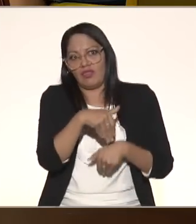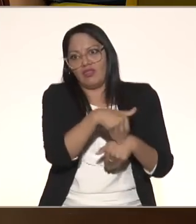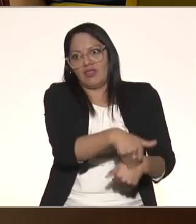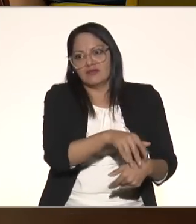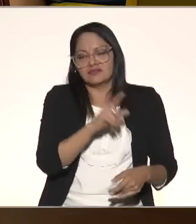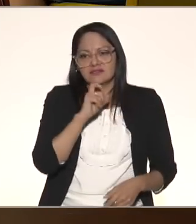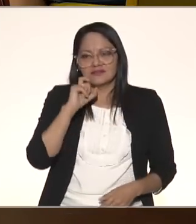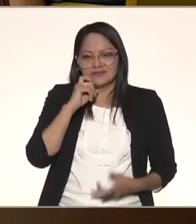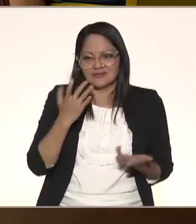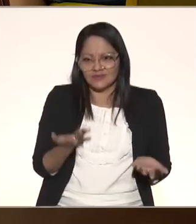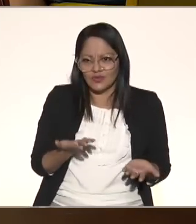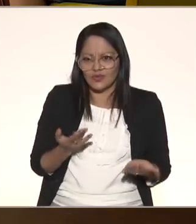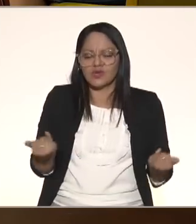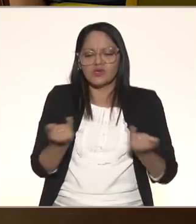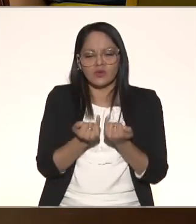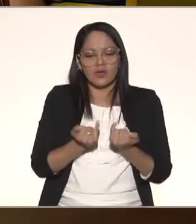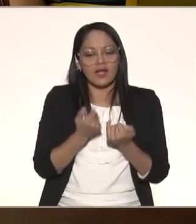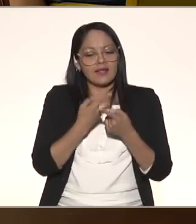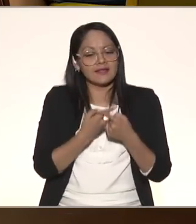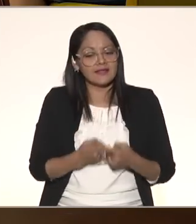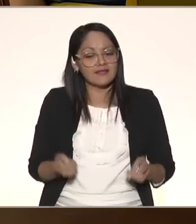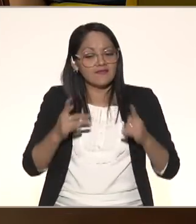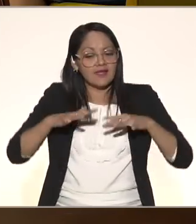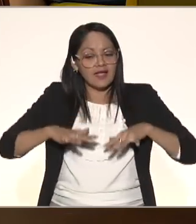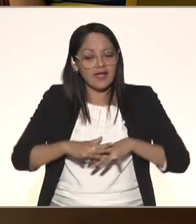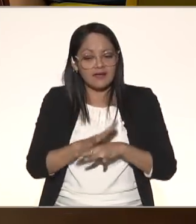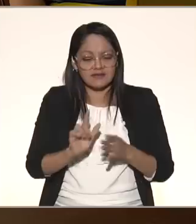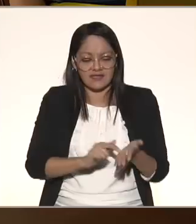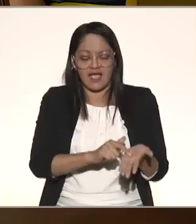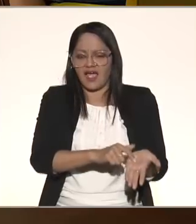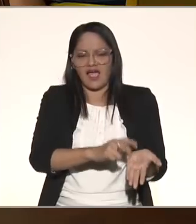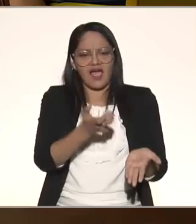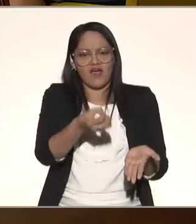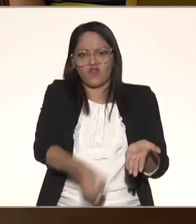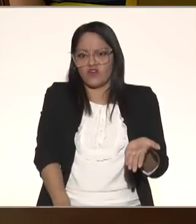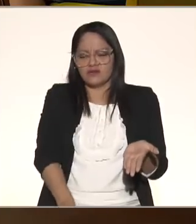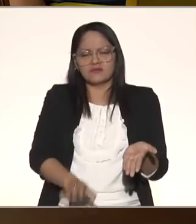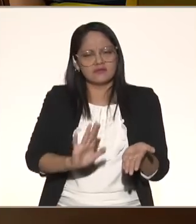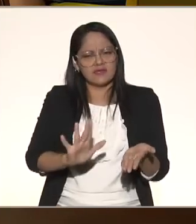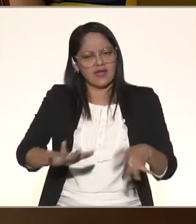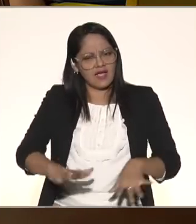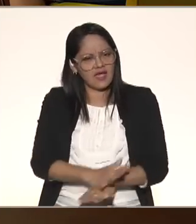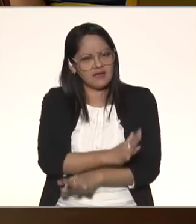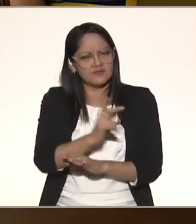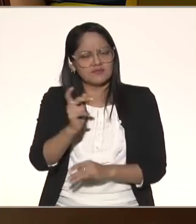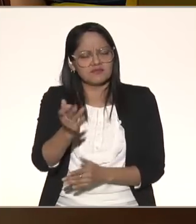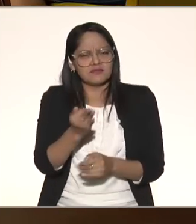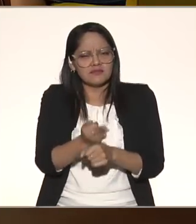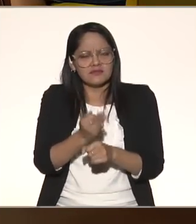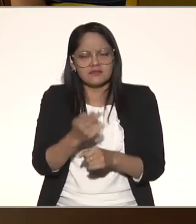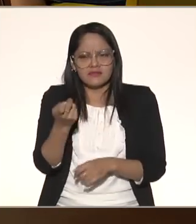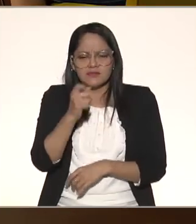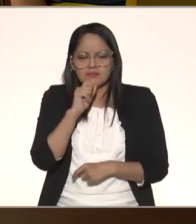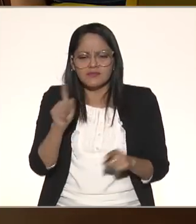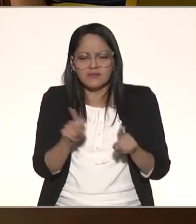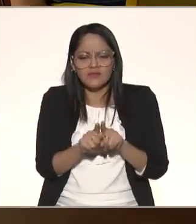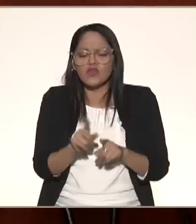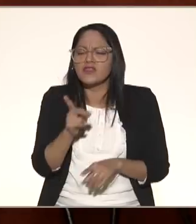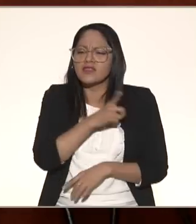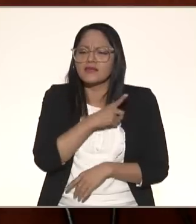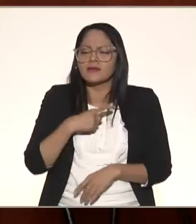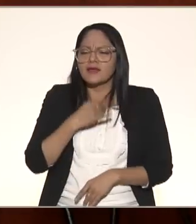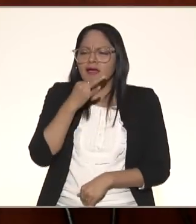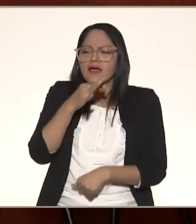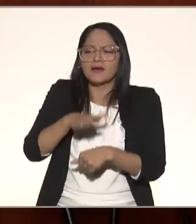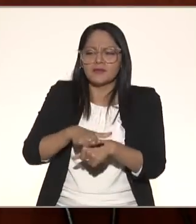cambiar este sistema que estaba hasta escrito en la ley o sea asumir que no es así que como dice se trata de avisar